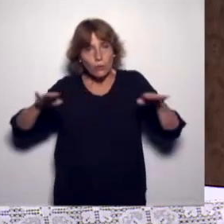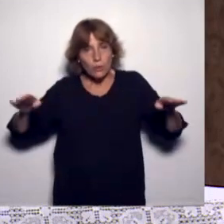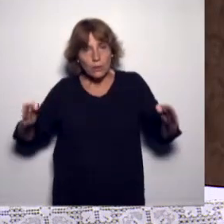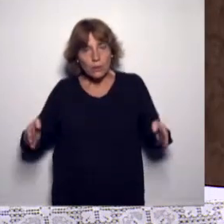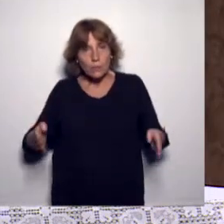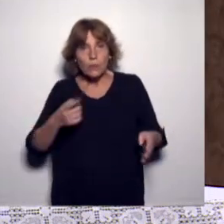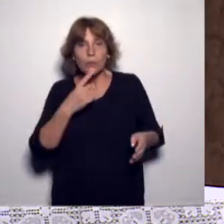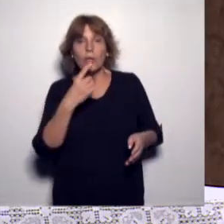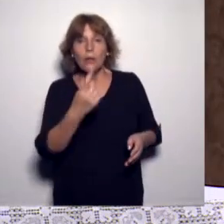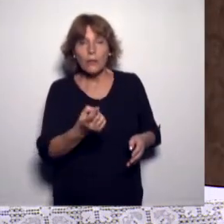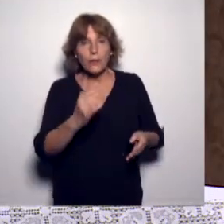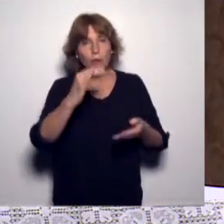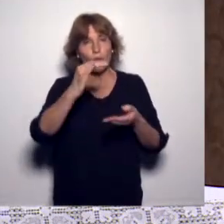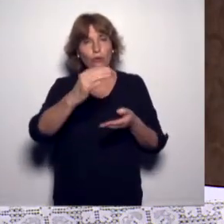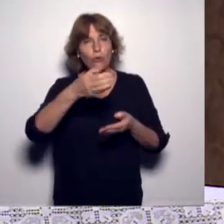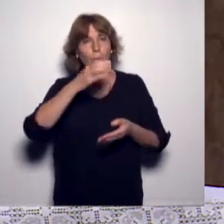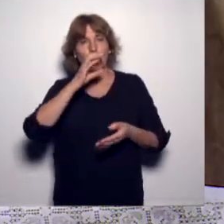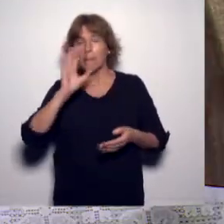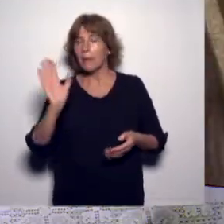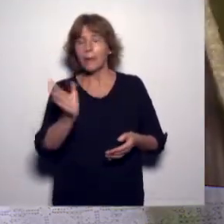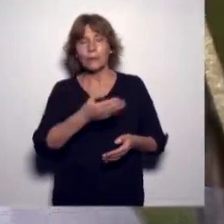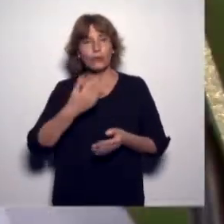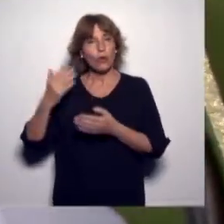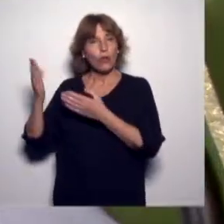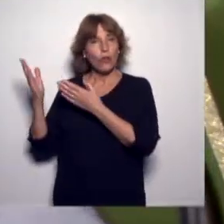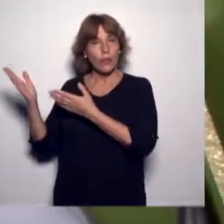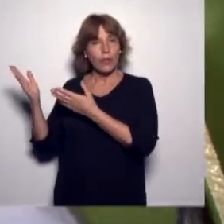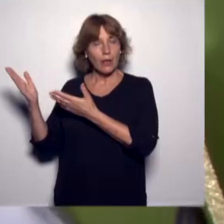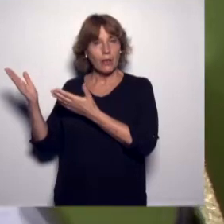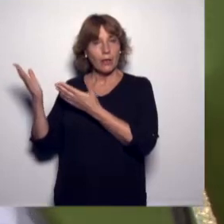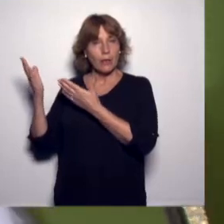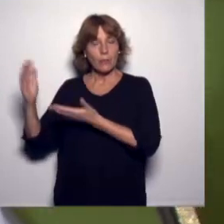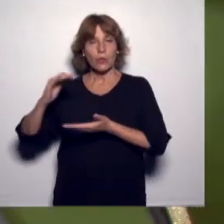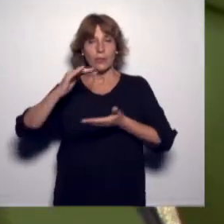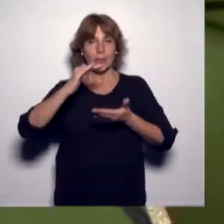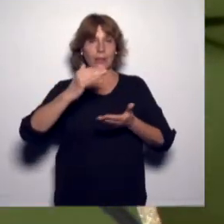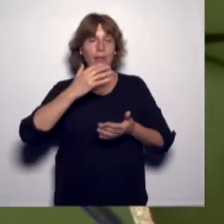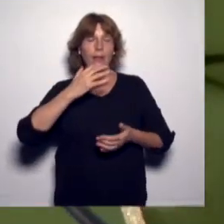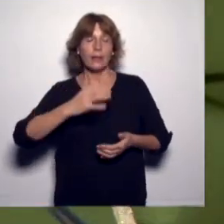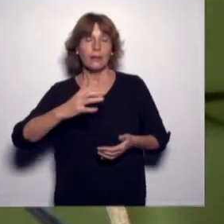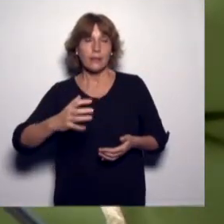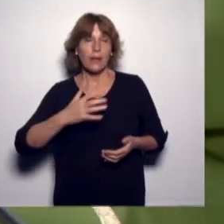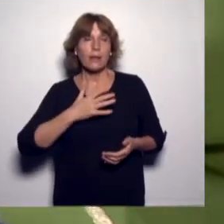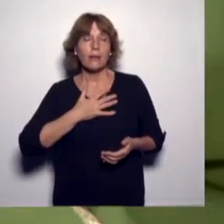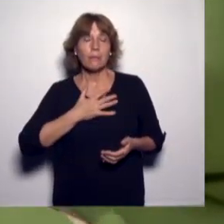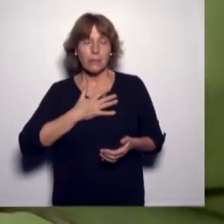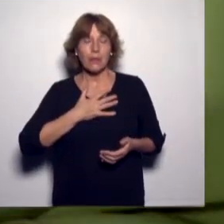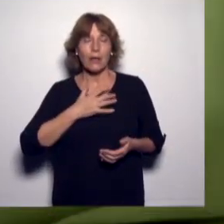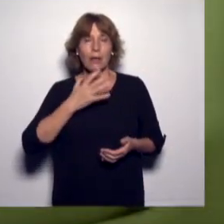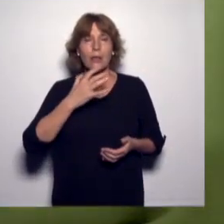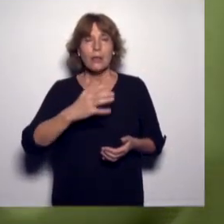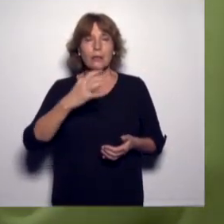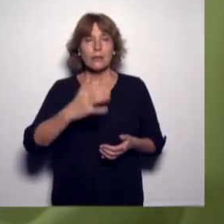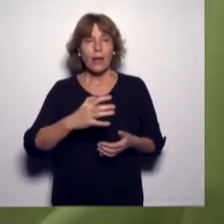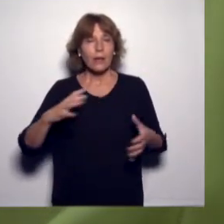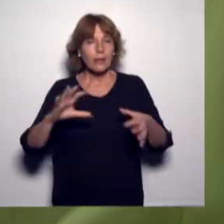diciendo: tomen y beban todos de él, porque este es el cáliz de mi sangre, sangre